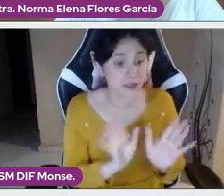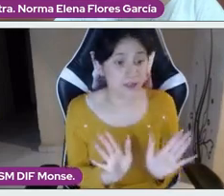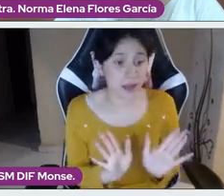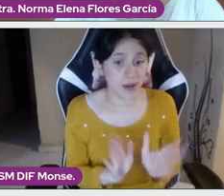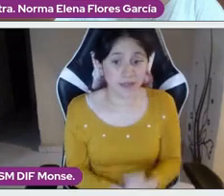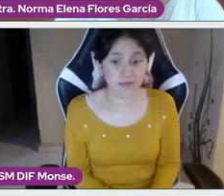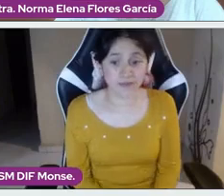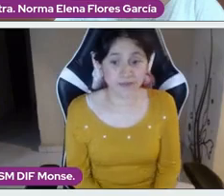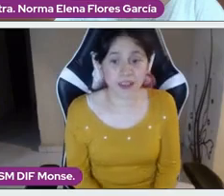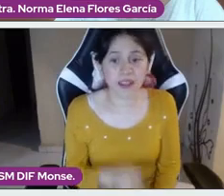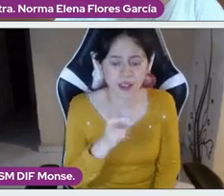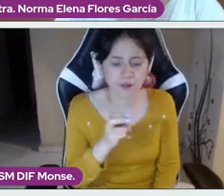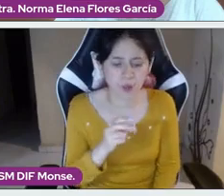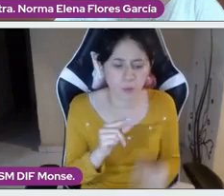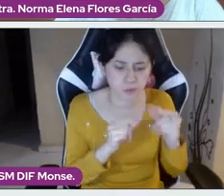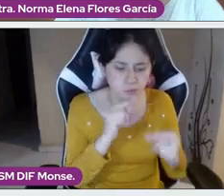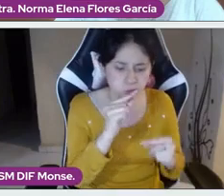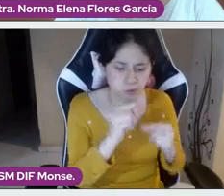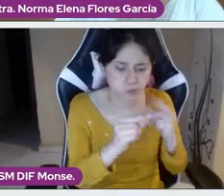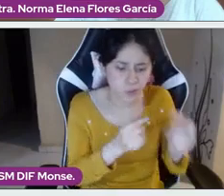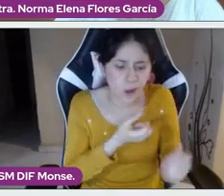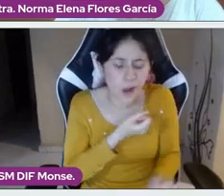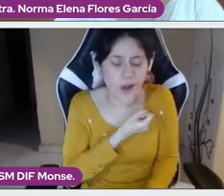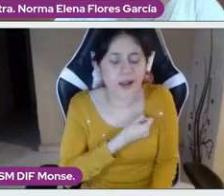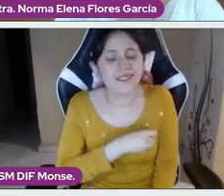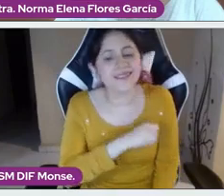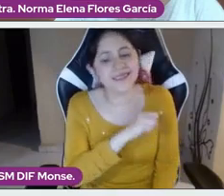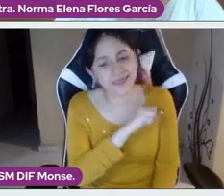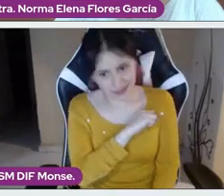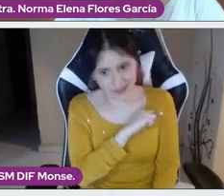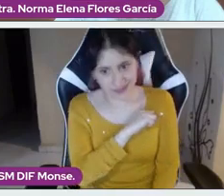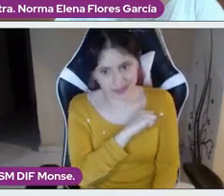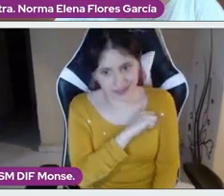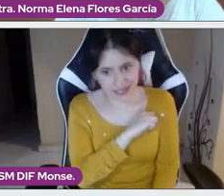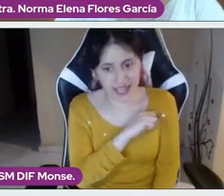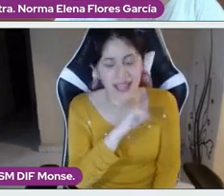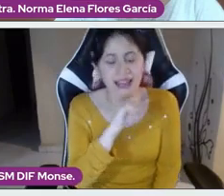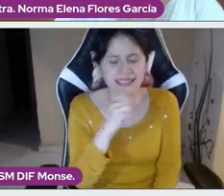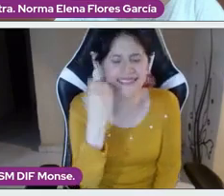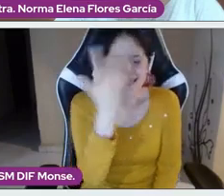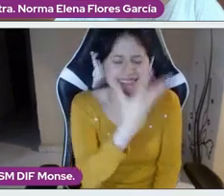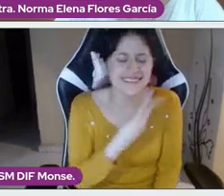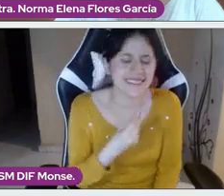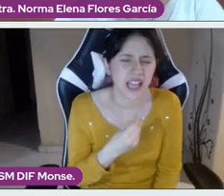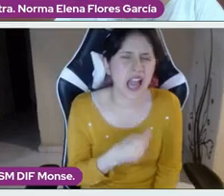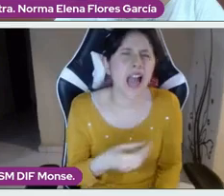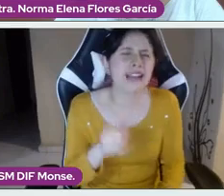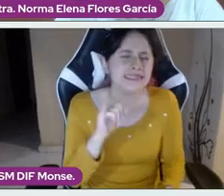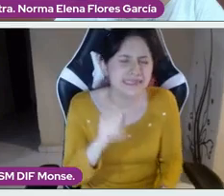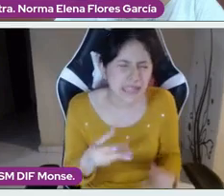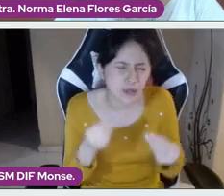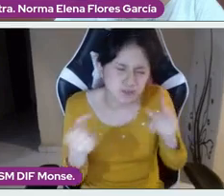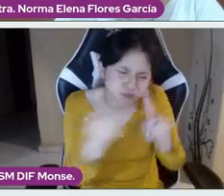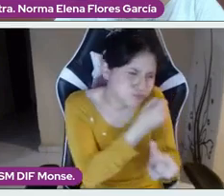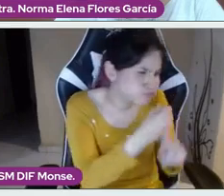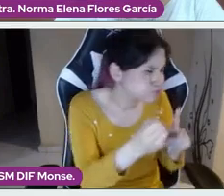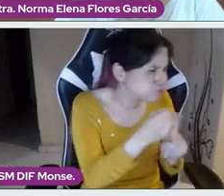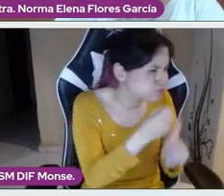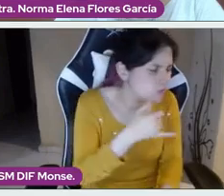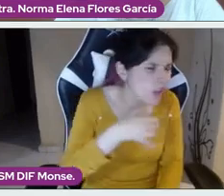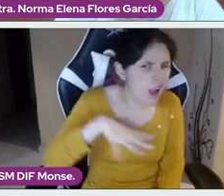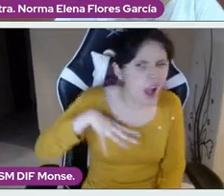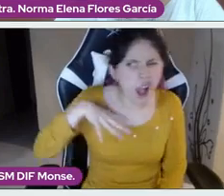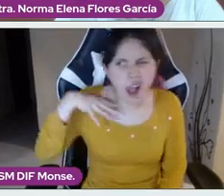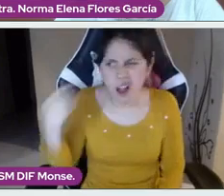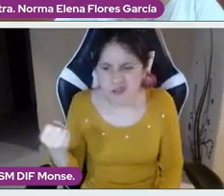y los empieces a sanar. Eso es lo bonito. Sí viviste cosas bien feas, sí hubo violencia, sí hubo abuso, sí hubo, pero